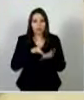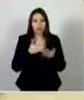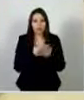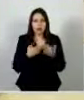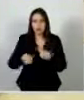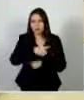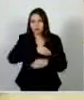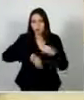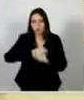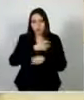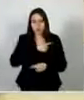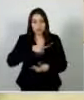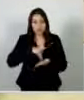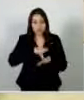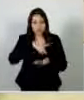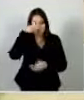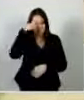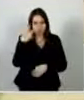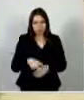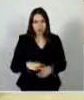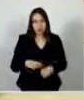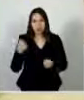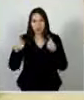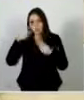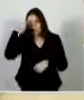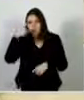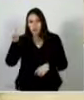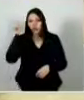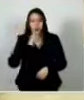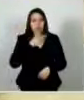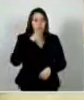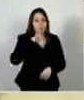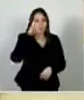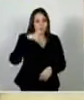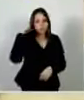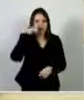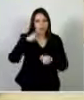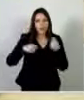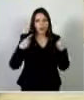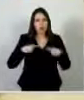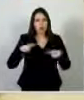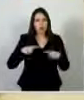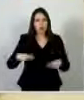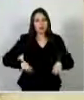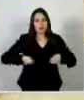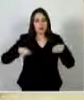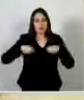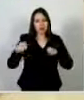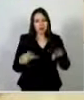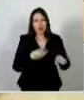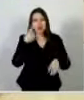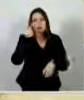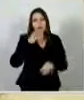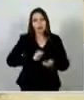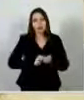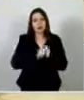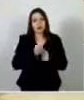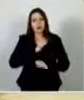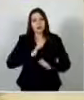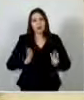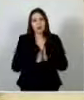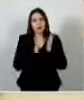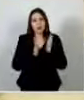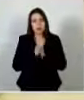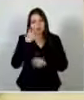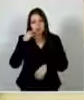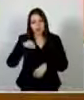ha costado mucho trabajo a muchas mexicanas y mexicanos que han dejado su vida en lograr consolidar una democracia para